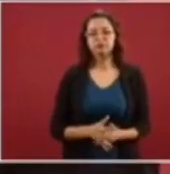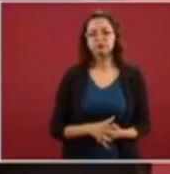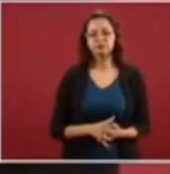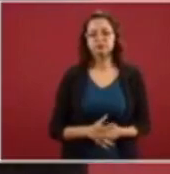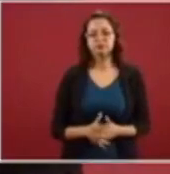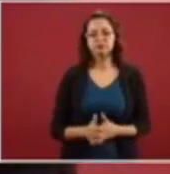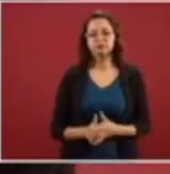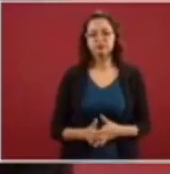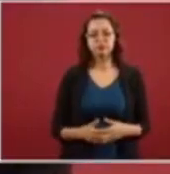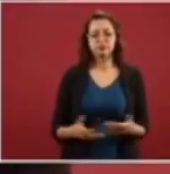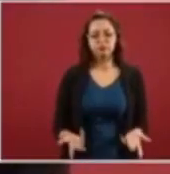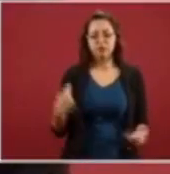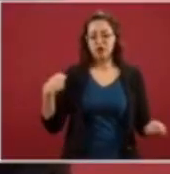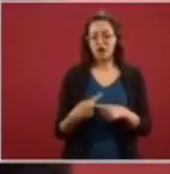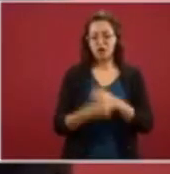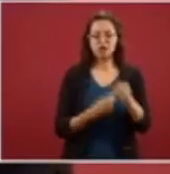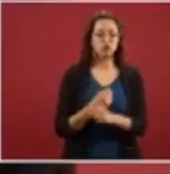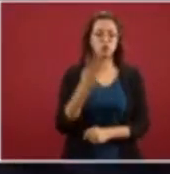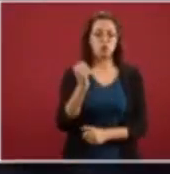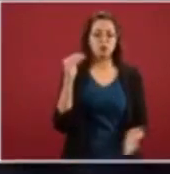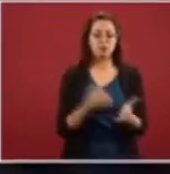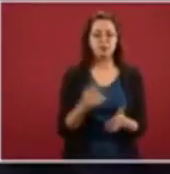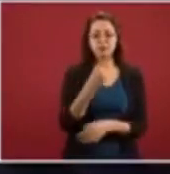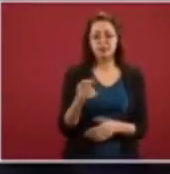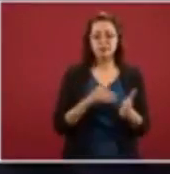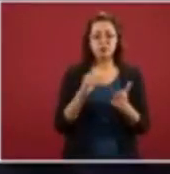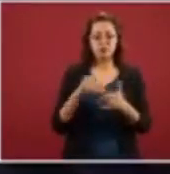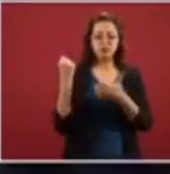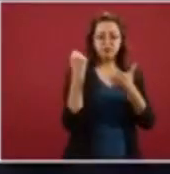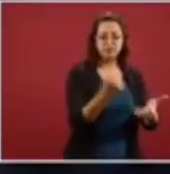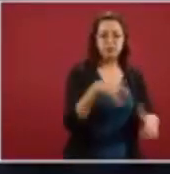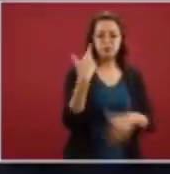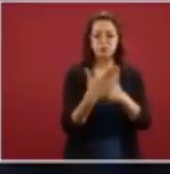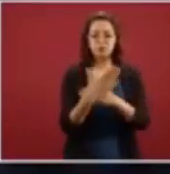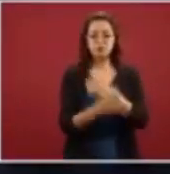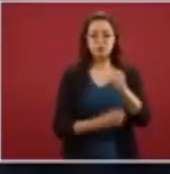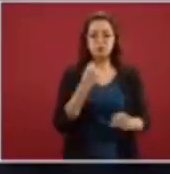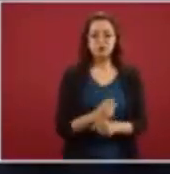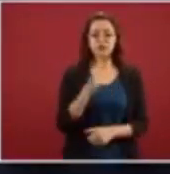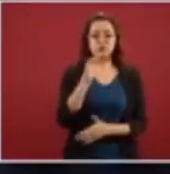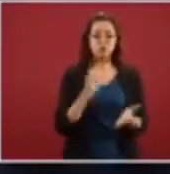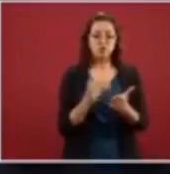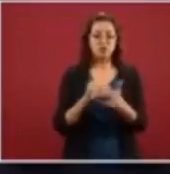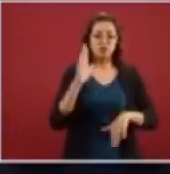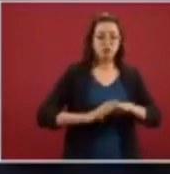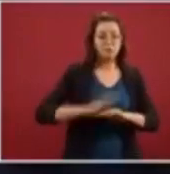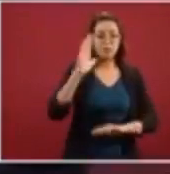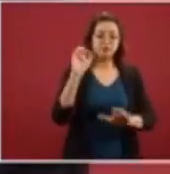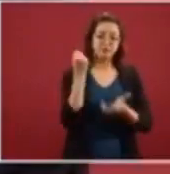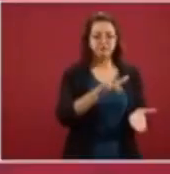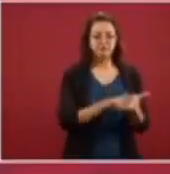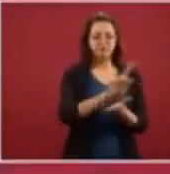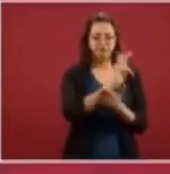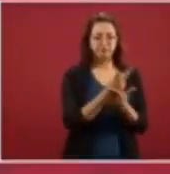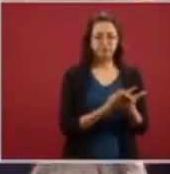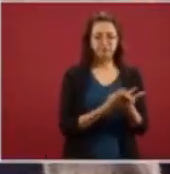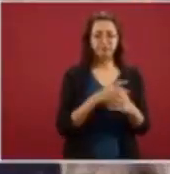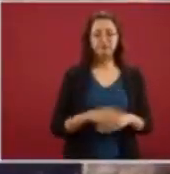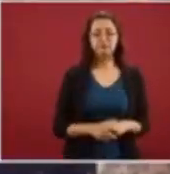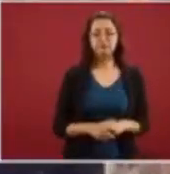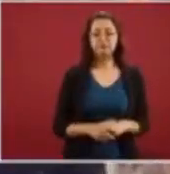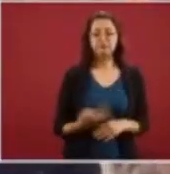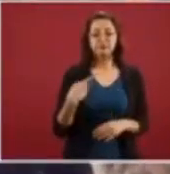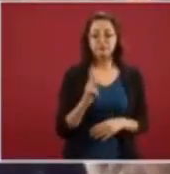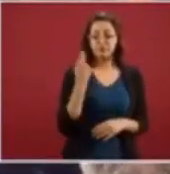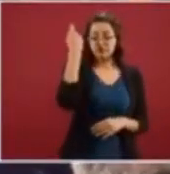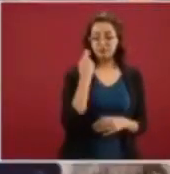Este año se ejercieron 9,100 millones, para el año que viene aumenta 5,000 millones de pesos más, pero es